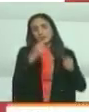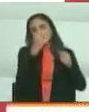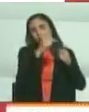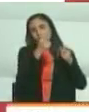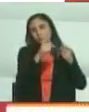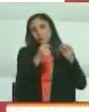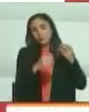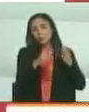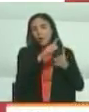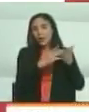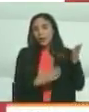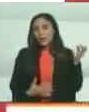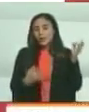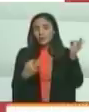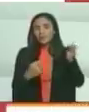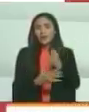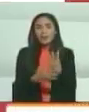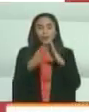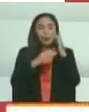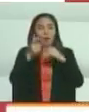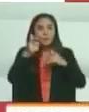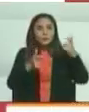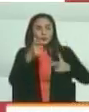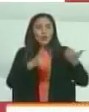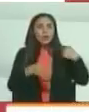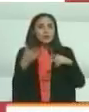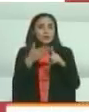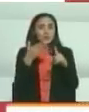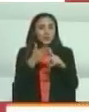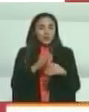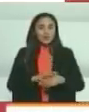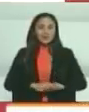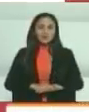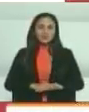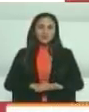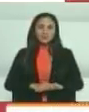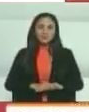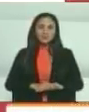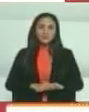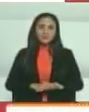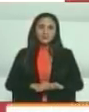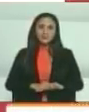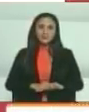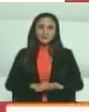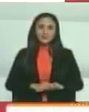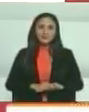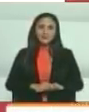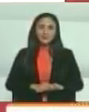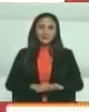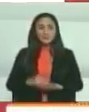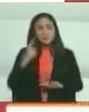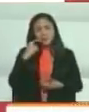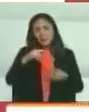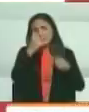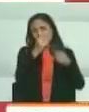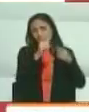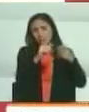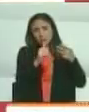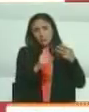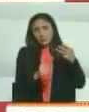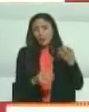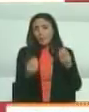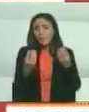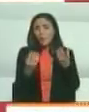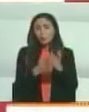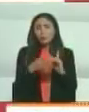Alfonso, a la magistrada Janet Madrid, la sala electoral, a Carlos Enrique Quintero Cuevas, a Xavier Antonio Moreno